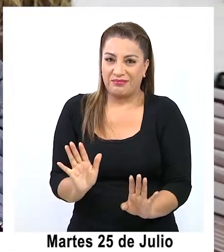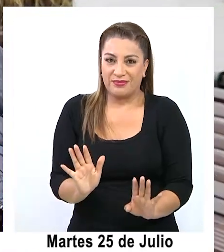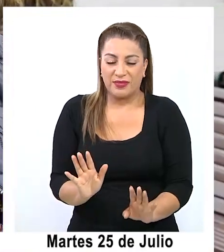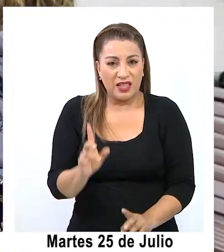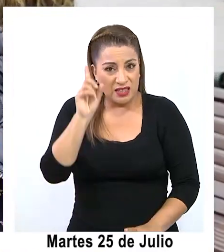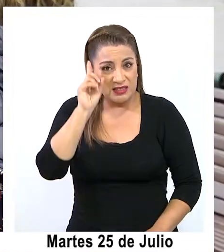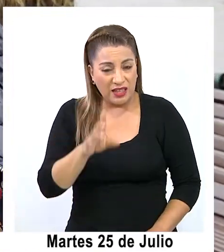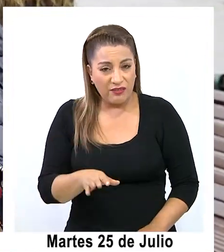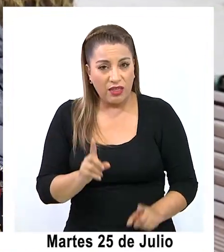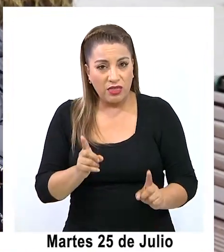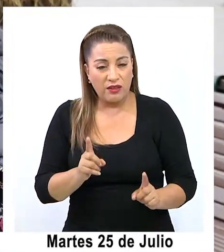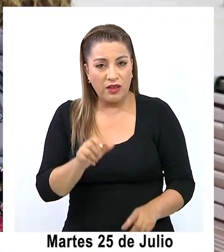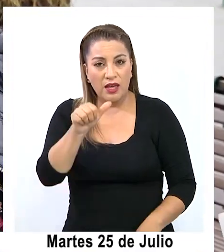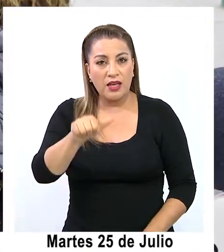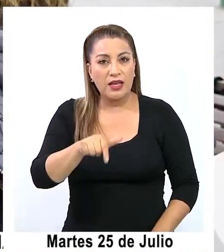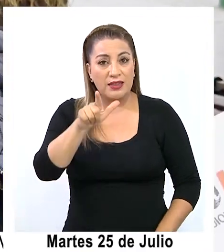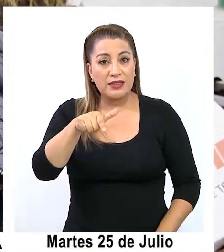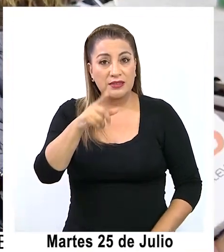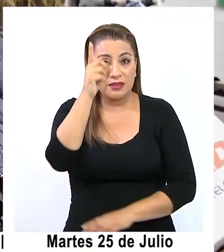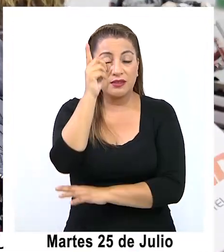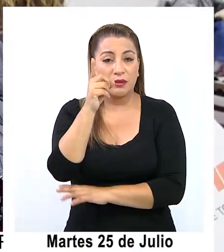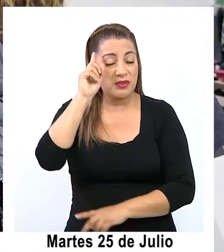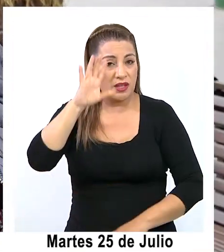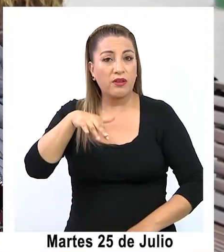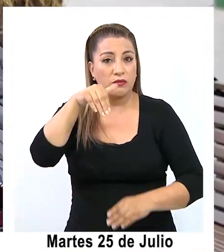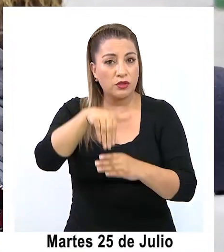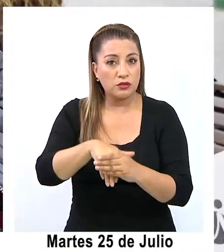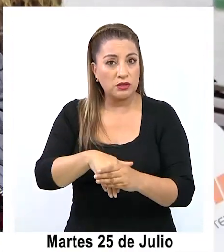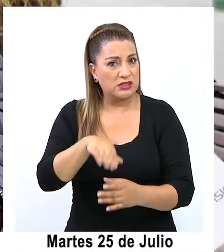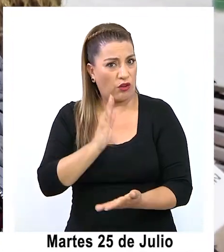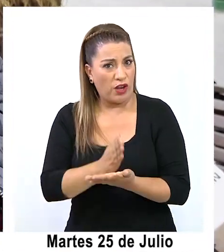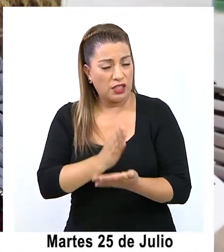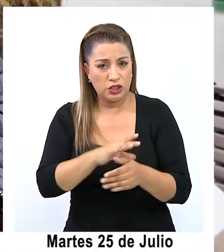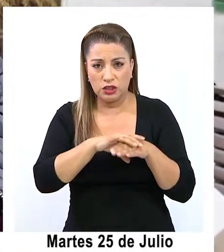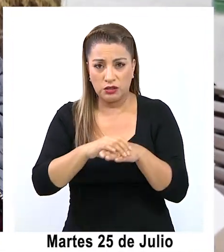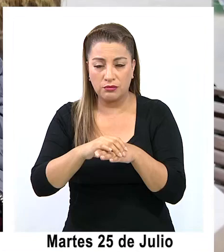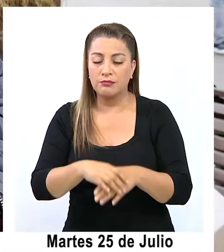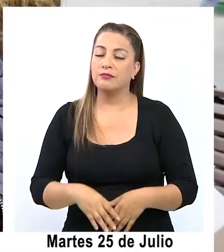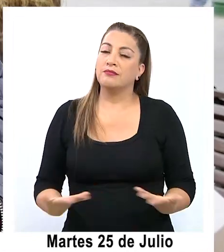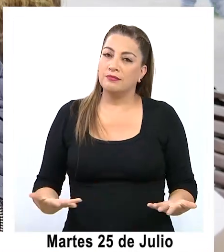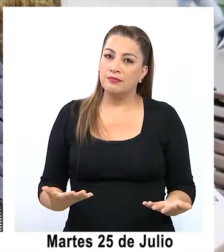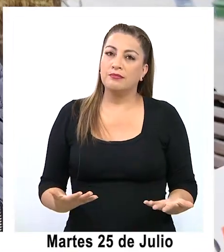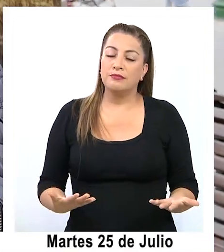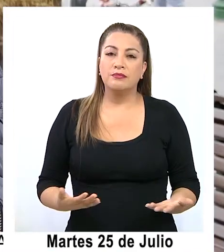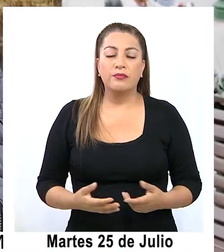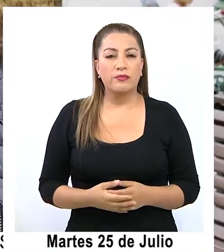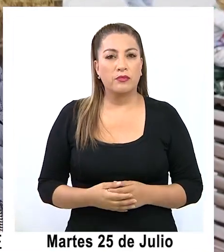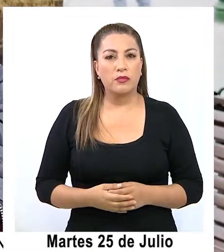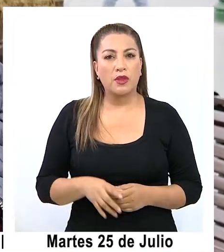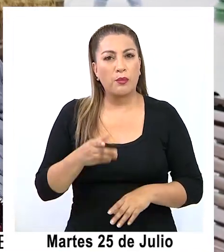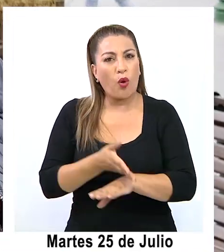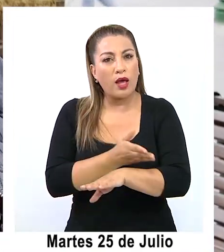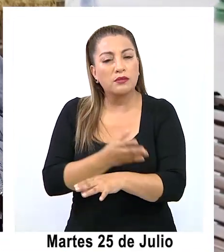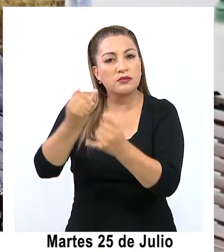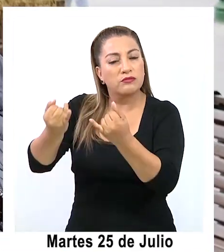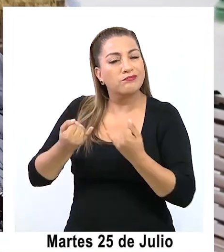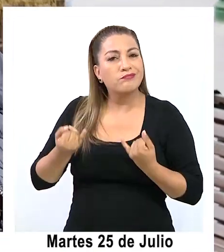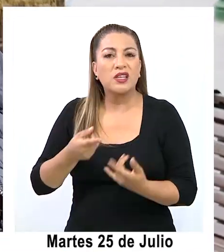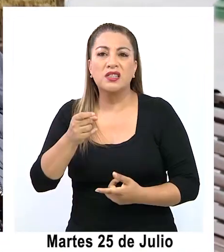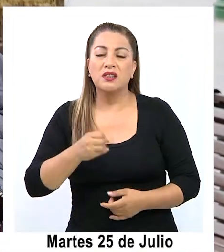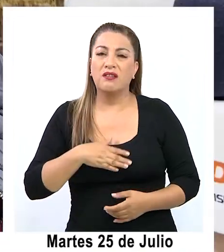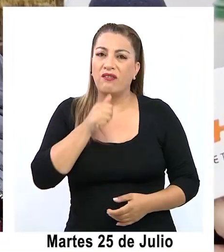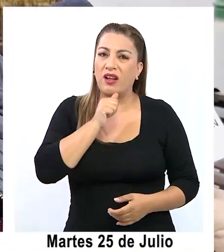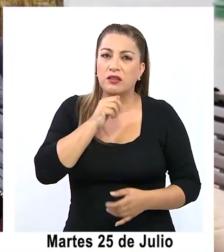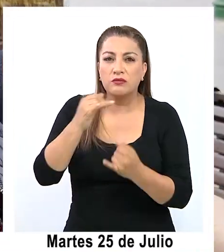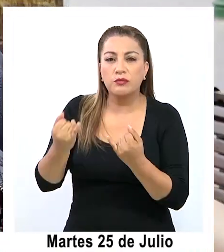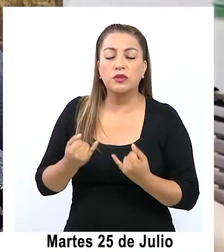¿Sabe que tiene que votar el 17 de diciembre? Sí, maneras. Es obligatorio. Justo. ¿Y se ha informado algo? ¿Siente que hay